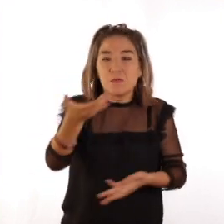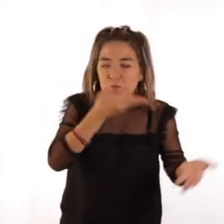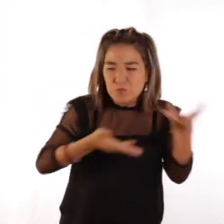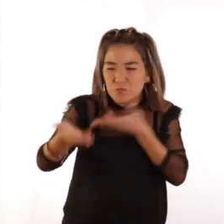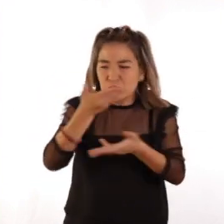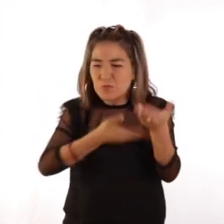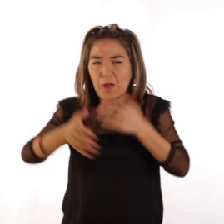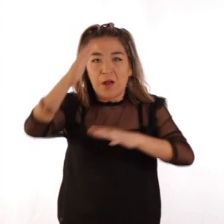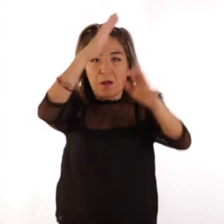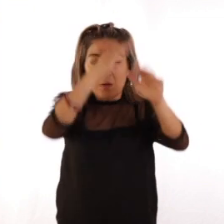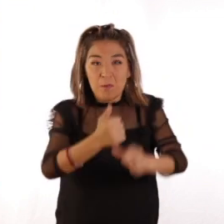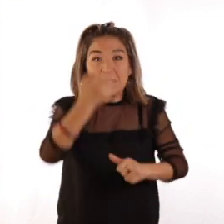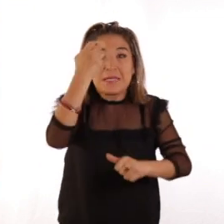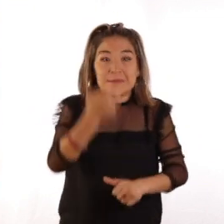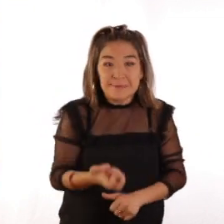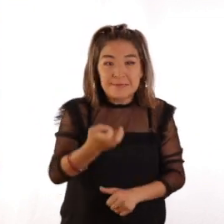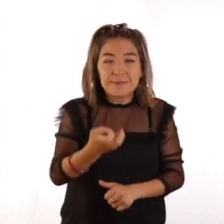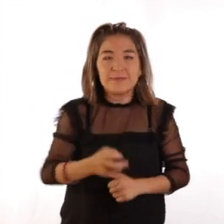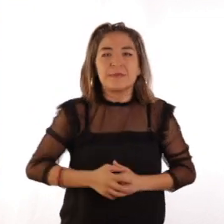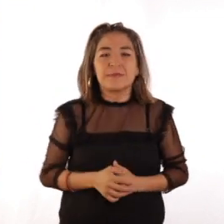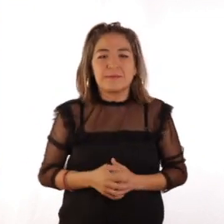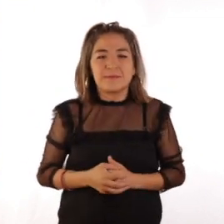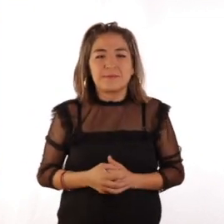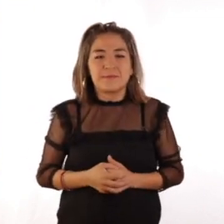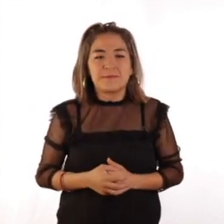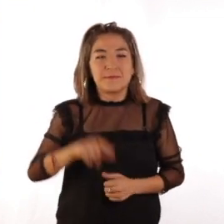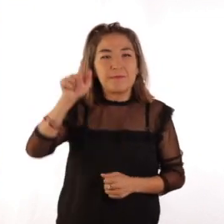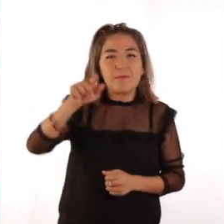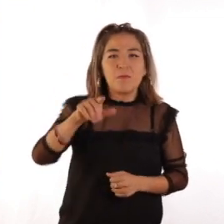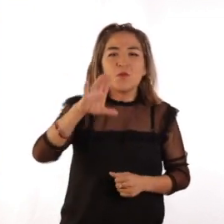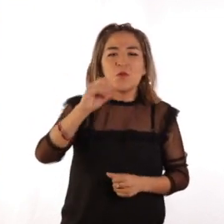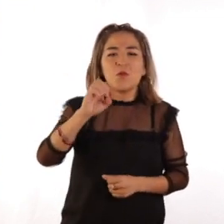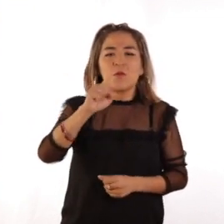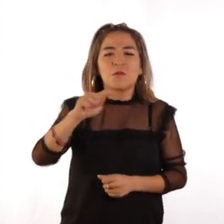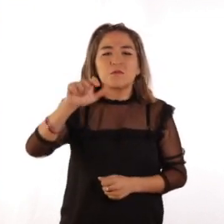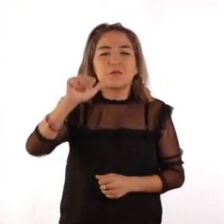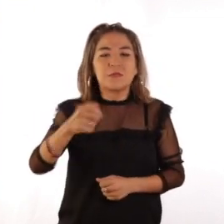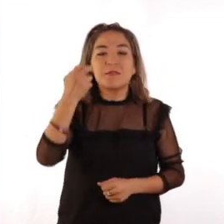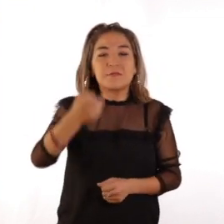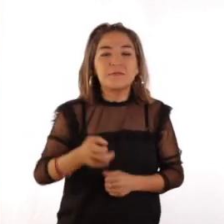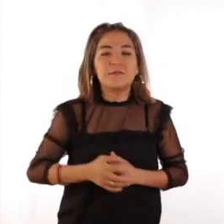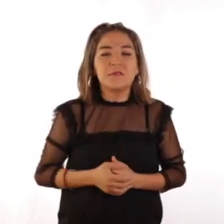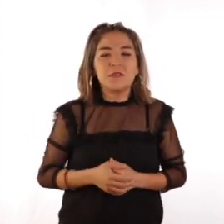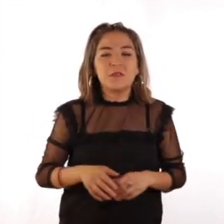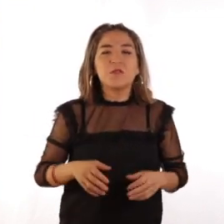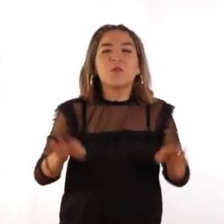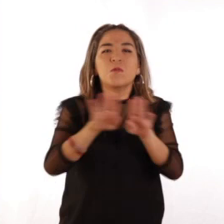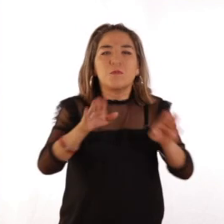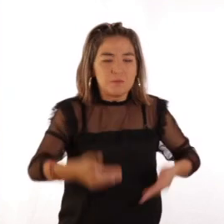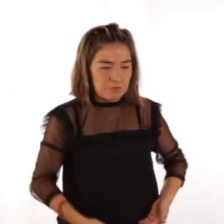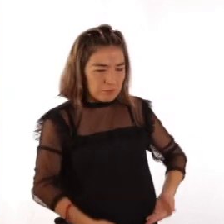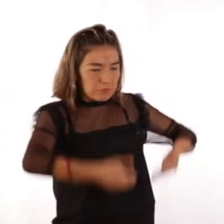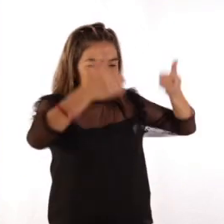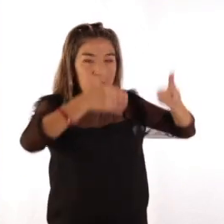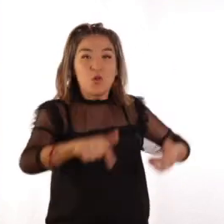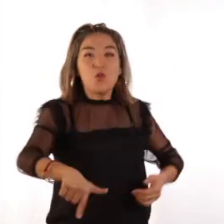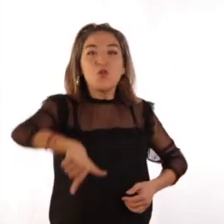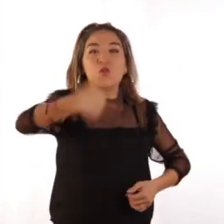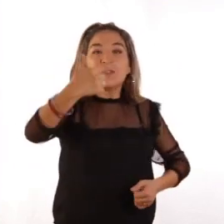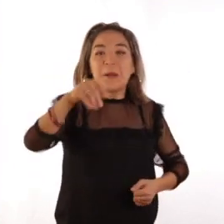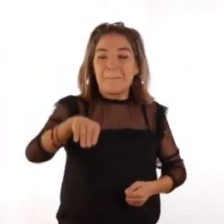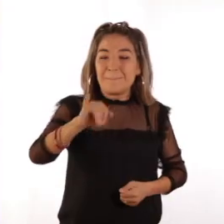se acordó que a partir de la costa iban a tener una franja de